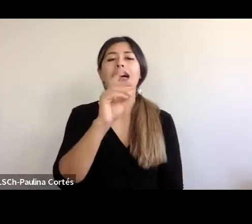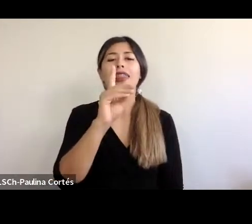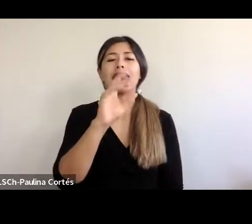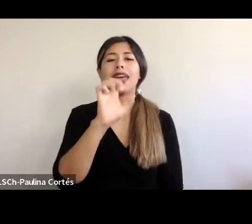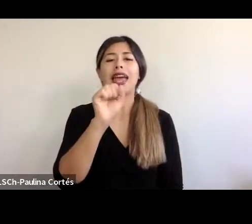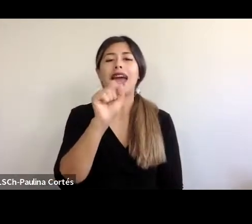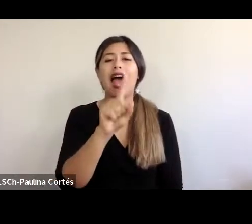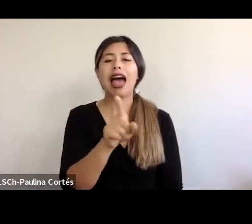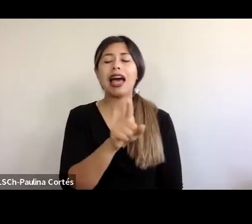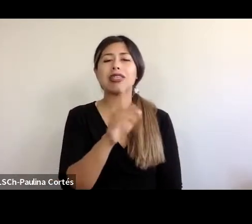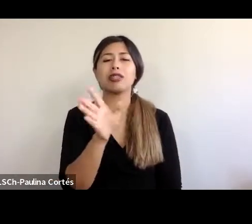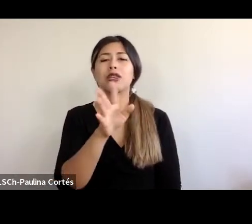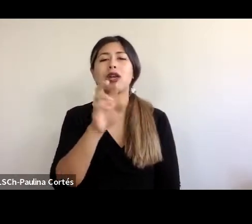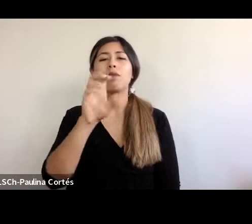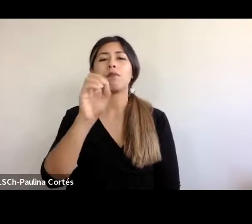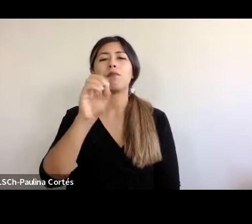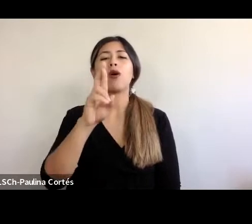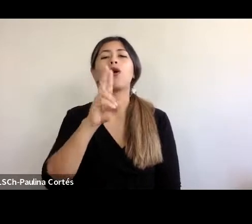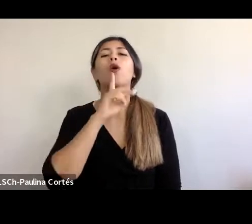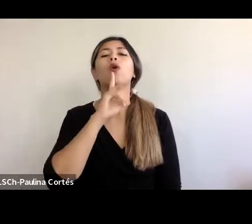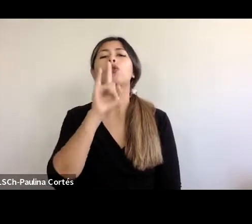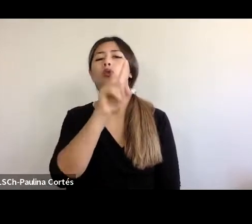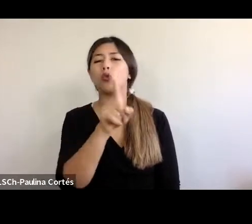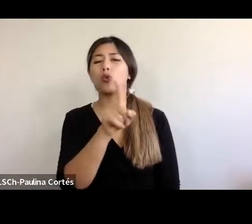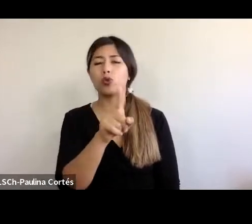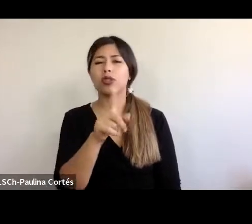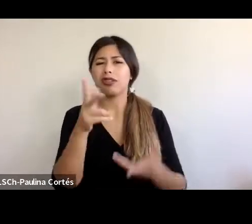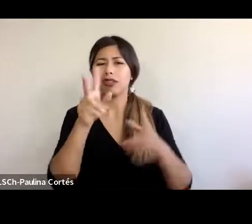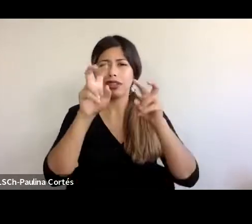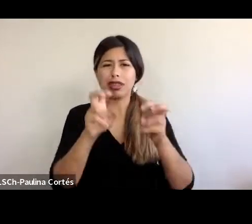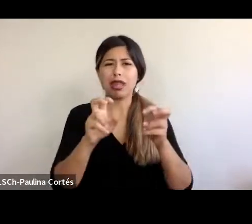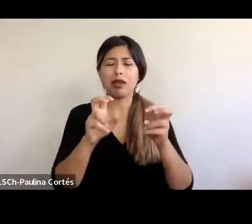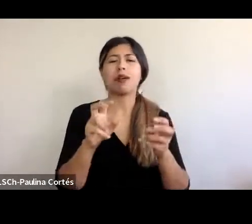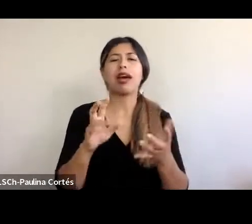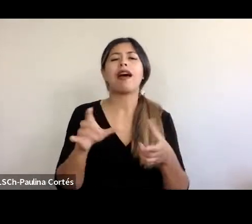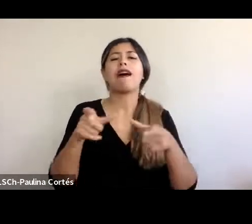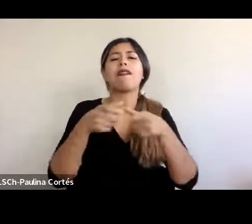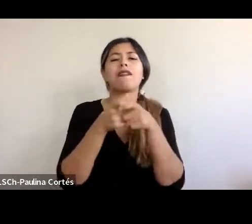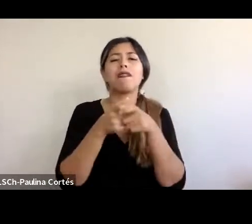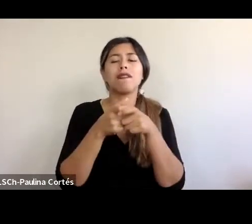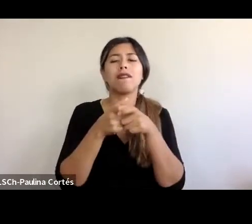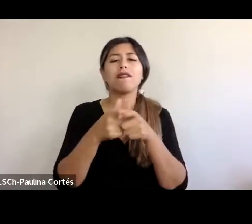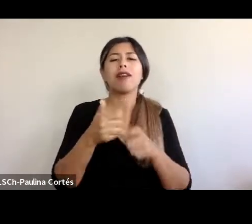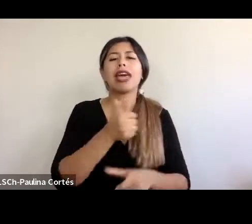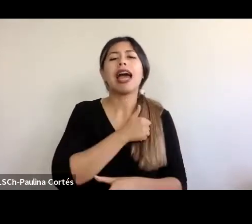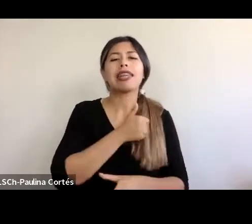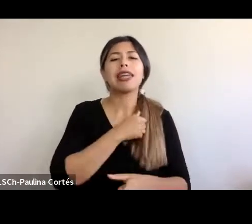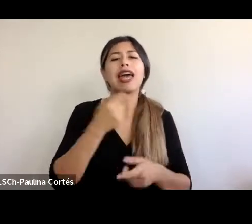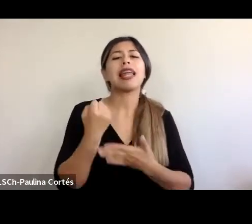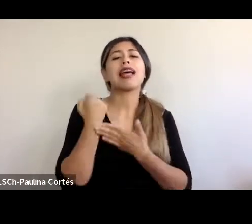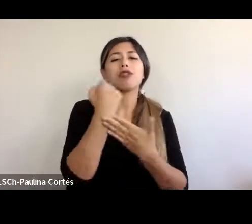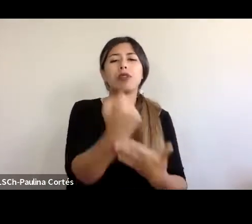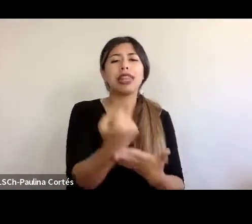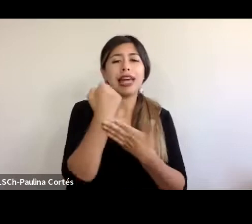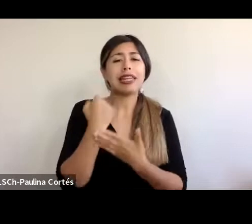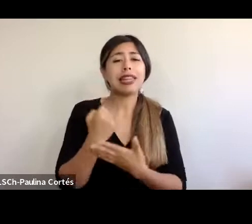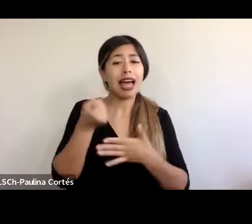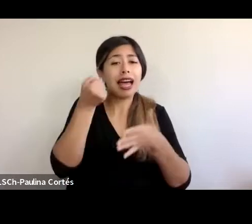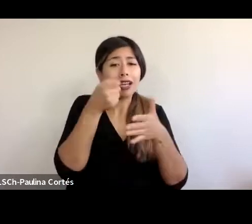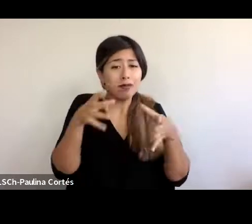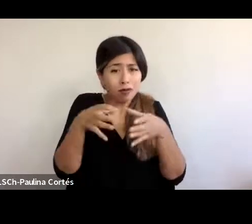de la Solidaridad, uno de los organismos que combatieron la dictadura chilena, y